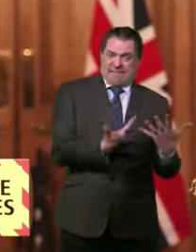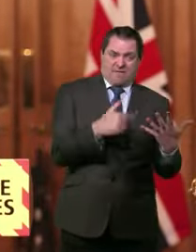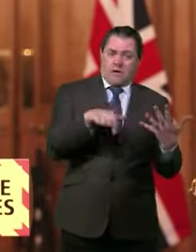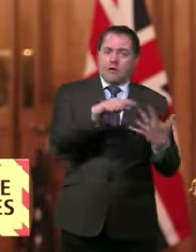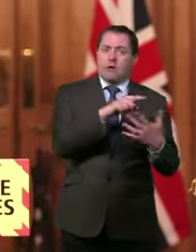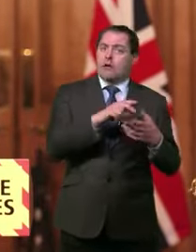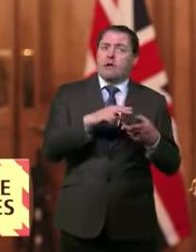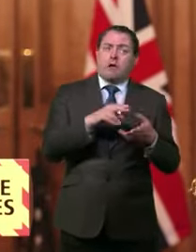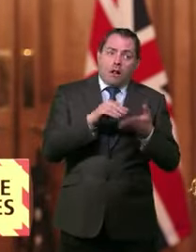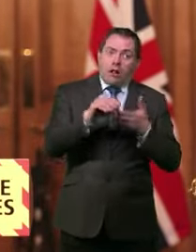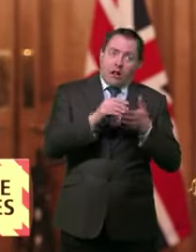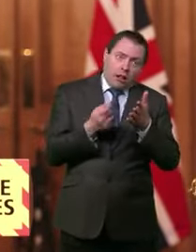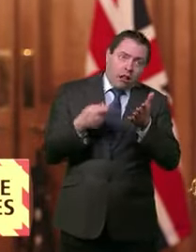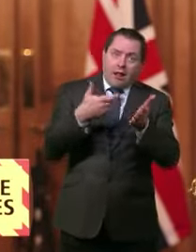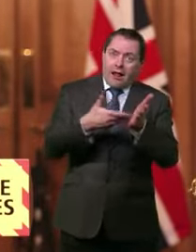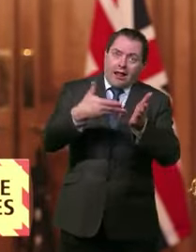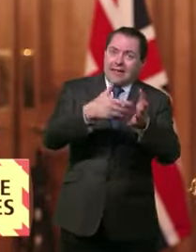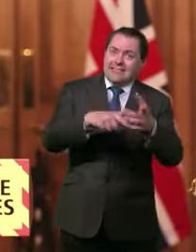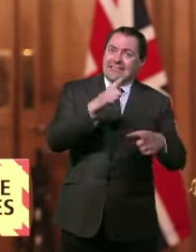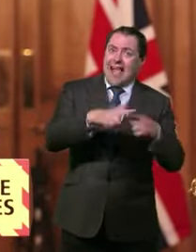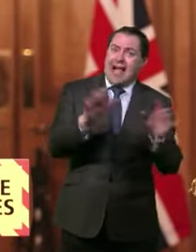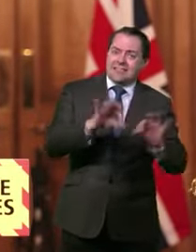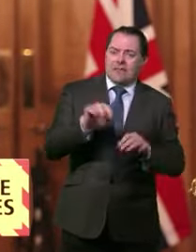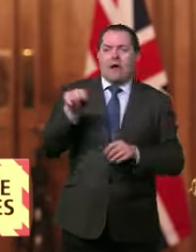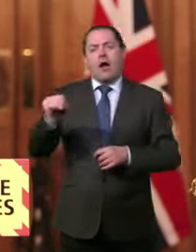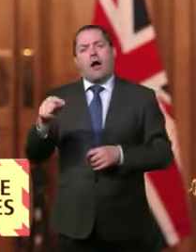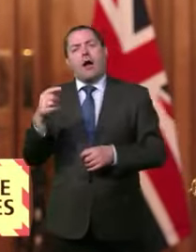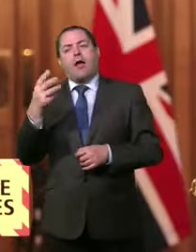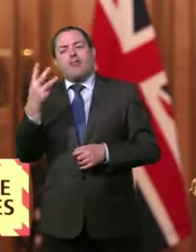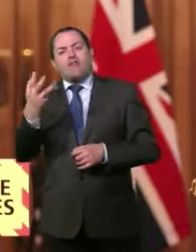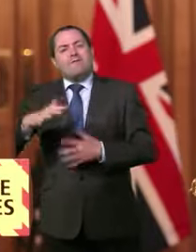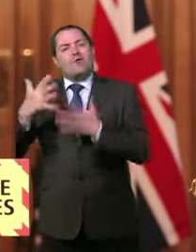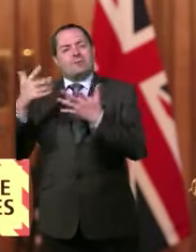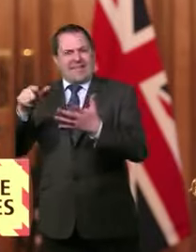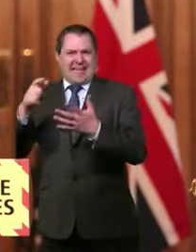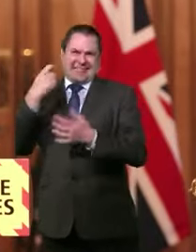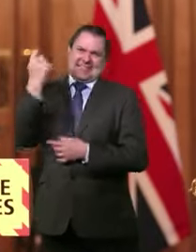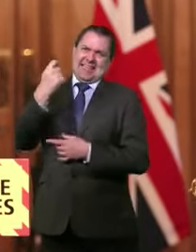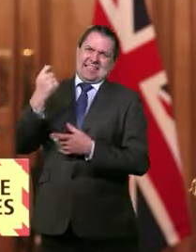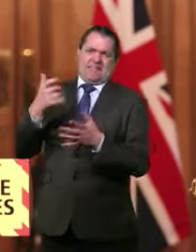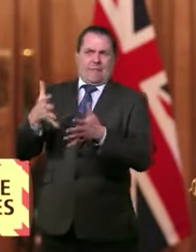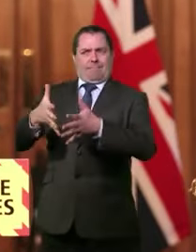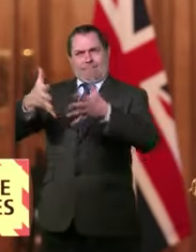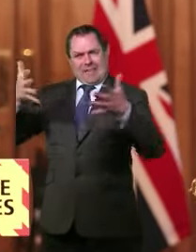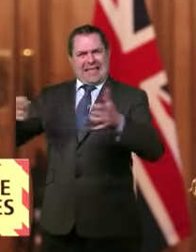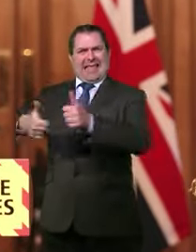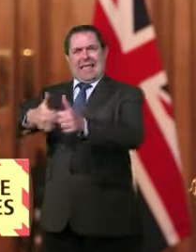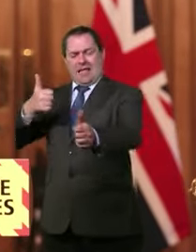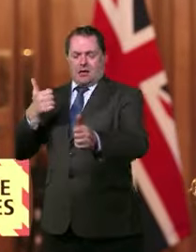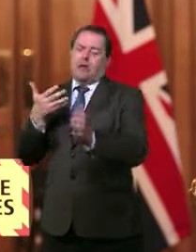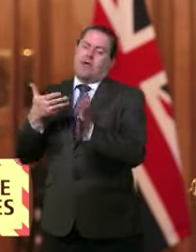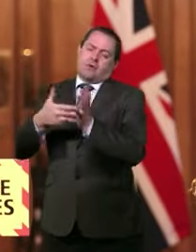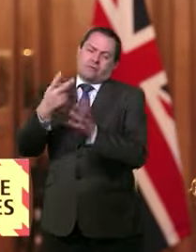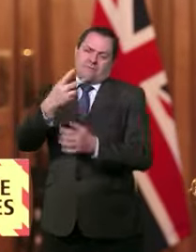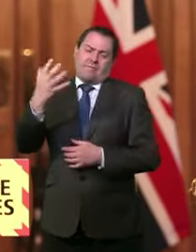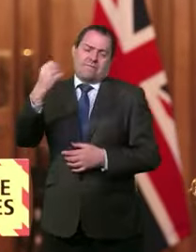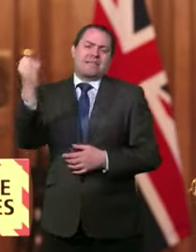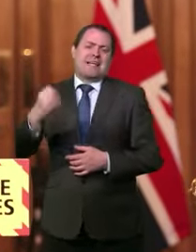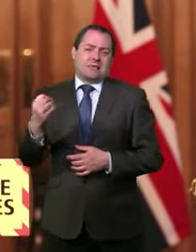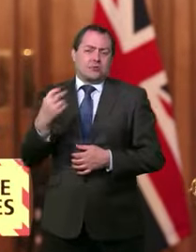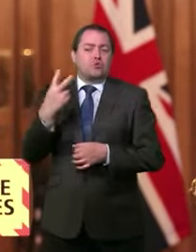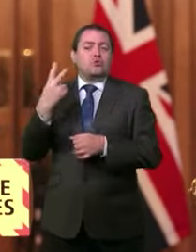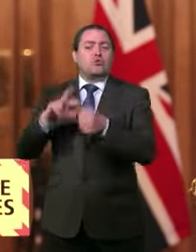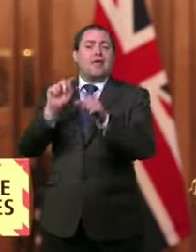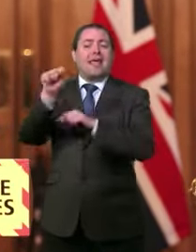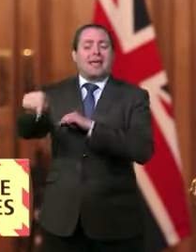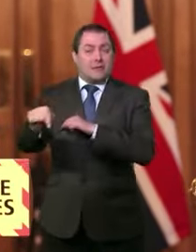solo las empresas más grandes y exitosas pagarán la nueva tasa más alta y ahora pueden planificar con certeza